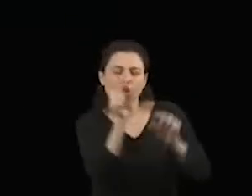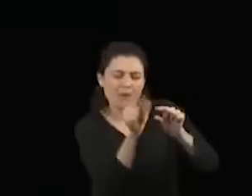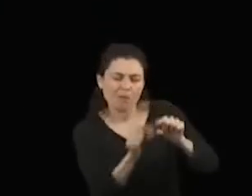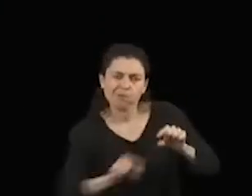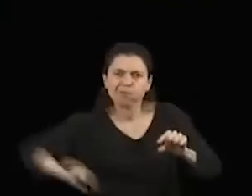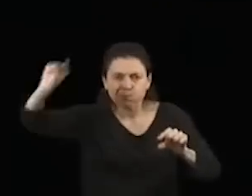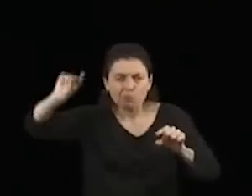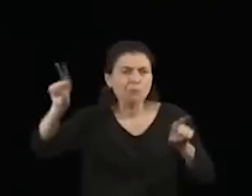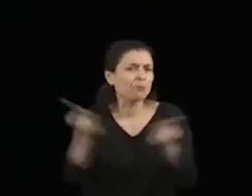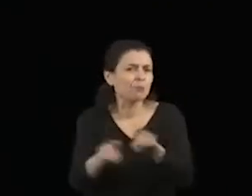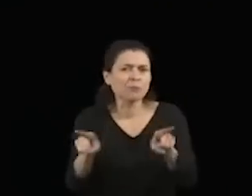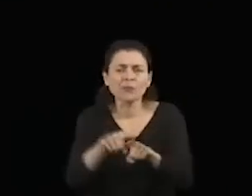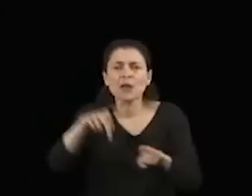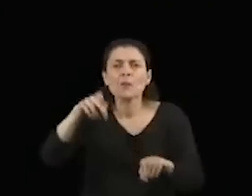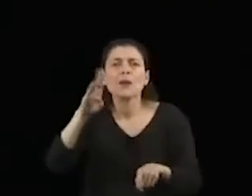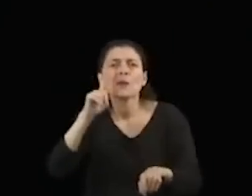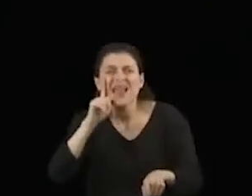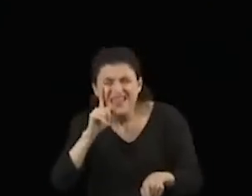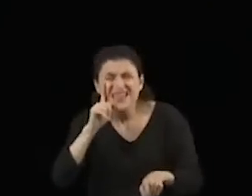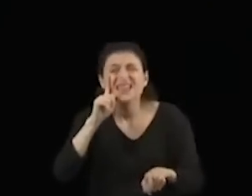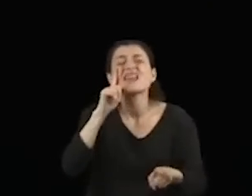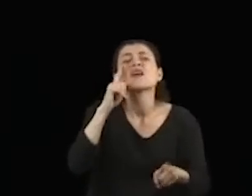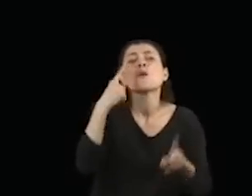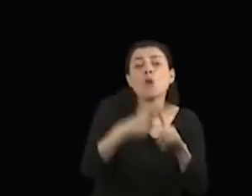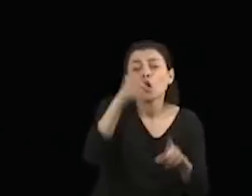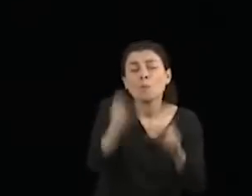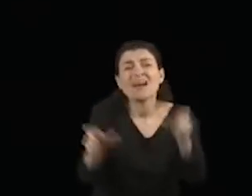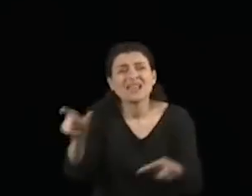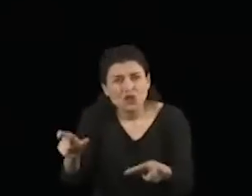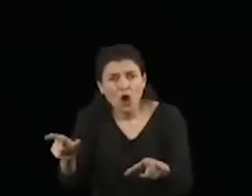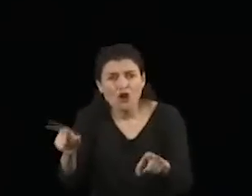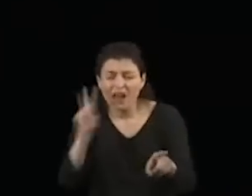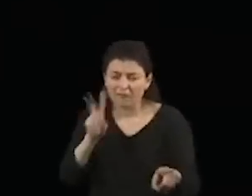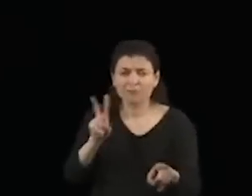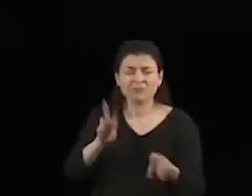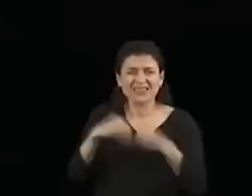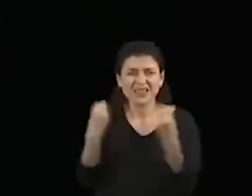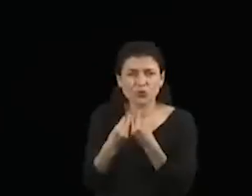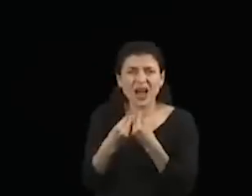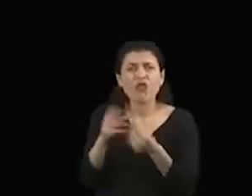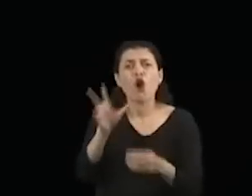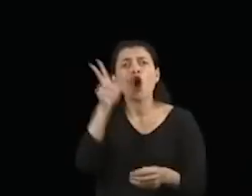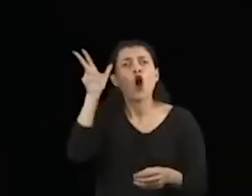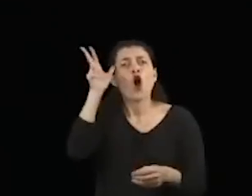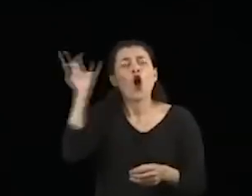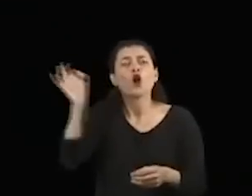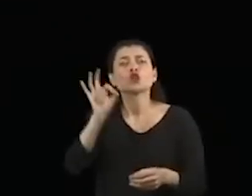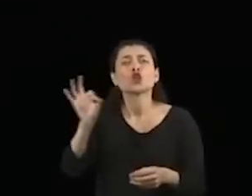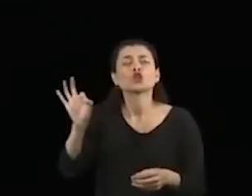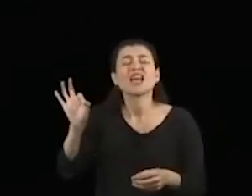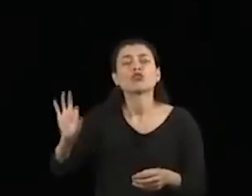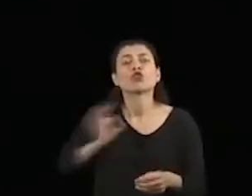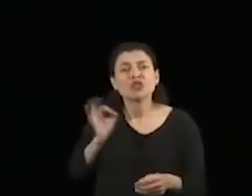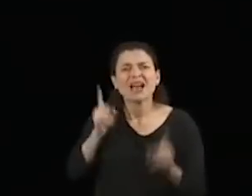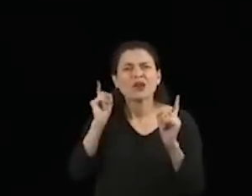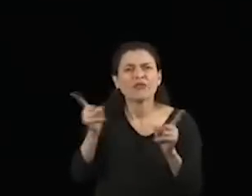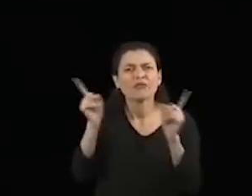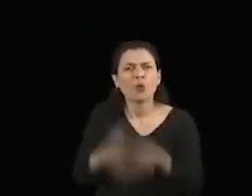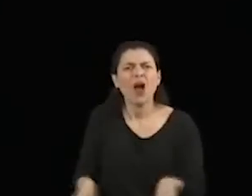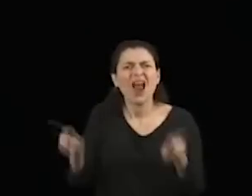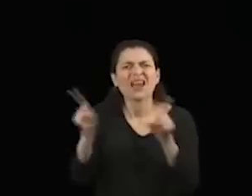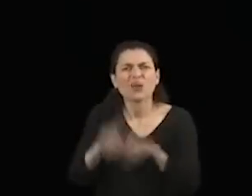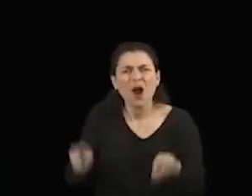per cápita estuvo durante 1800 años prácticamente constante. En realidad solamente tuvo un salto del 40% en el